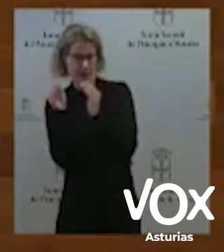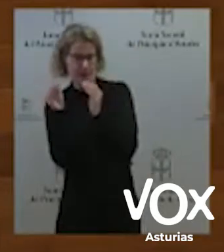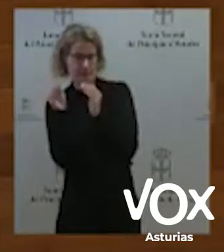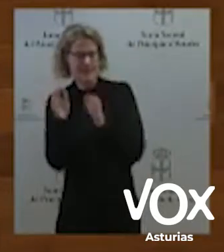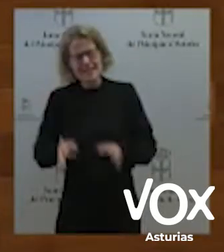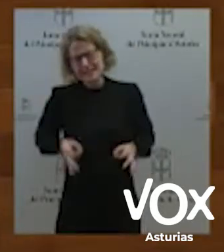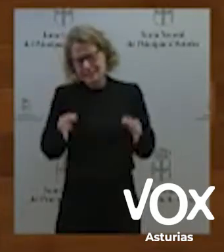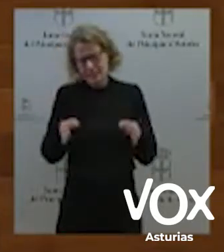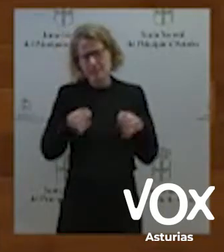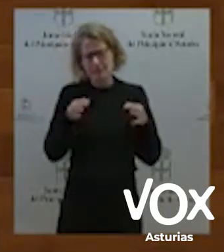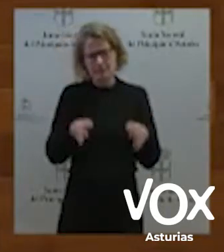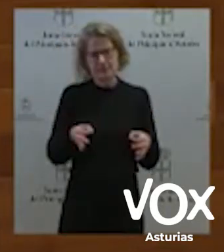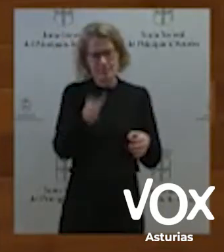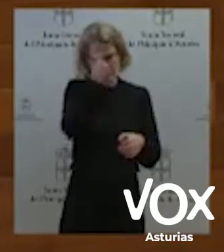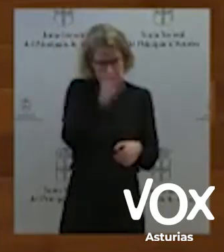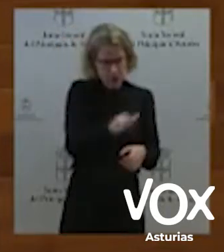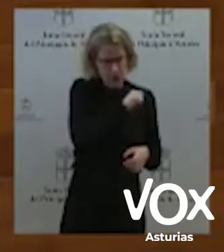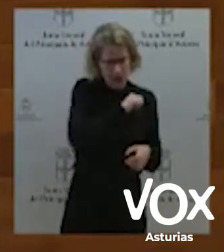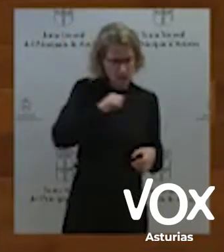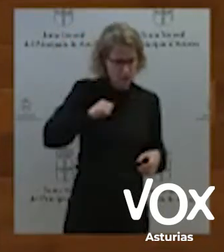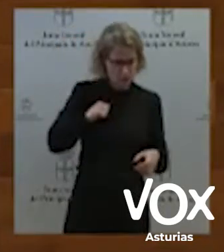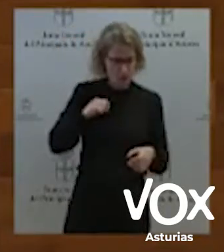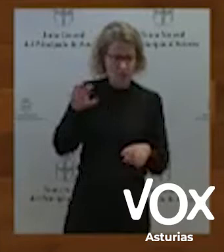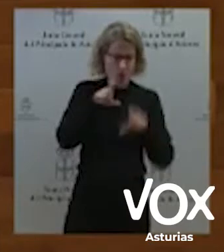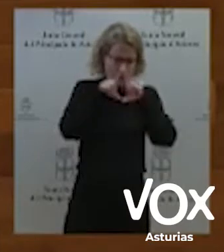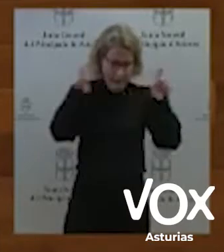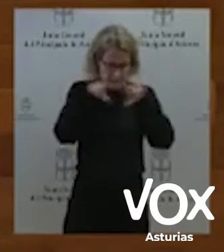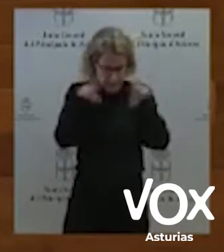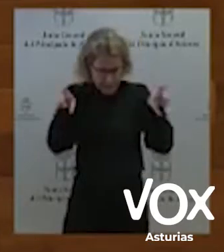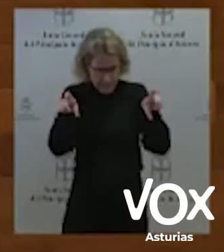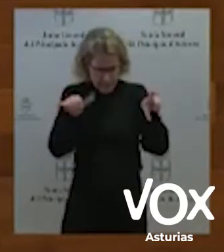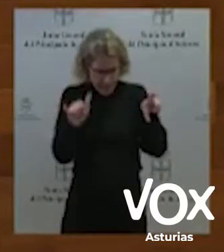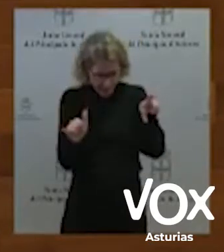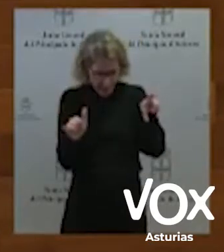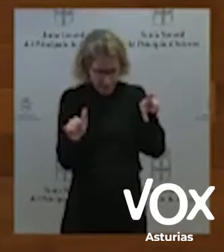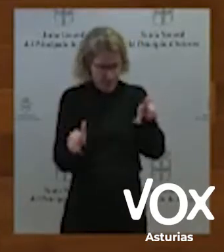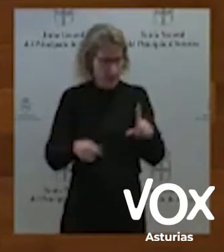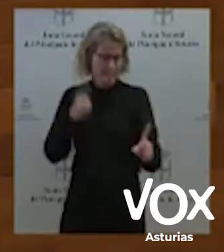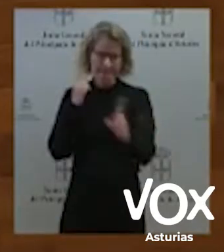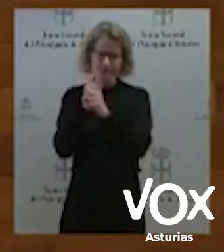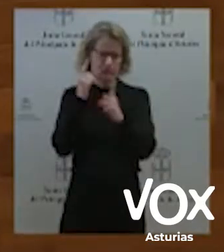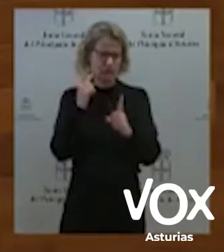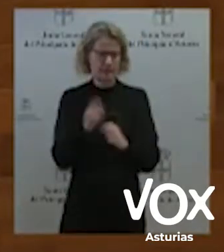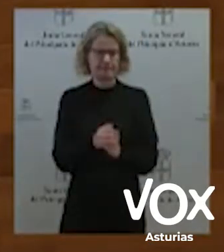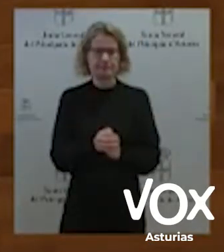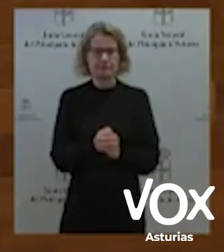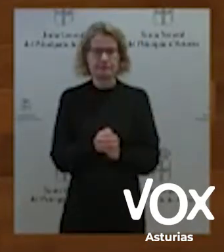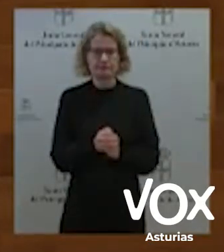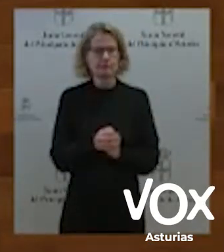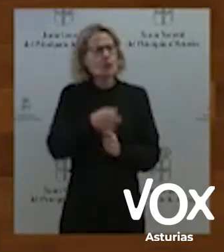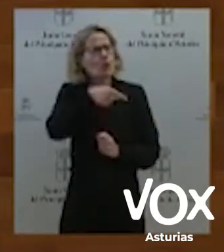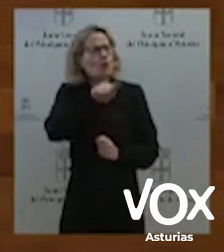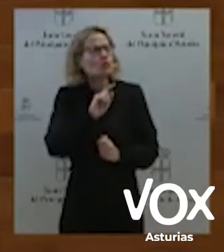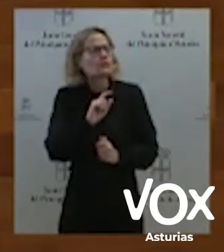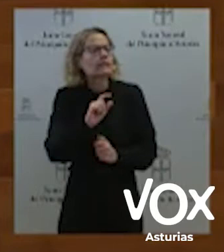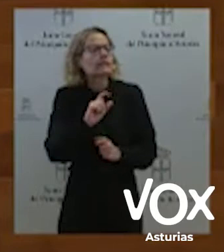tener en cuenta que sin ellos España se hunde. ¿Cuándo han emprendido algo ustedes? ¿Cuándo han creado